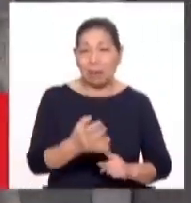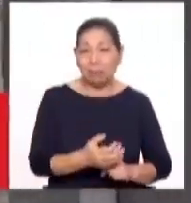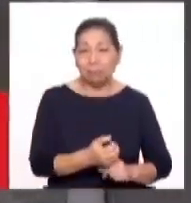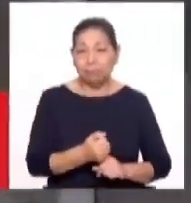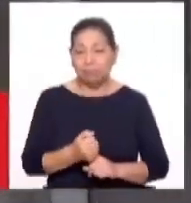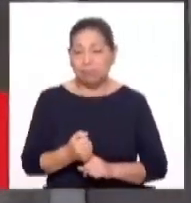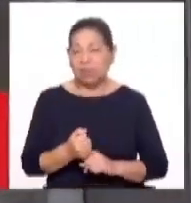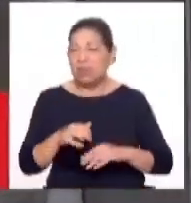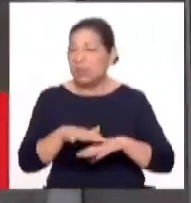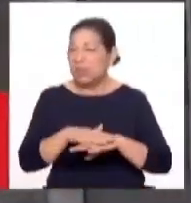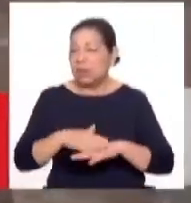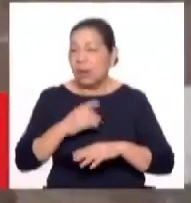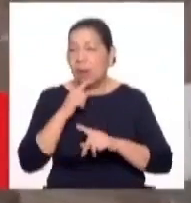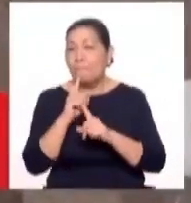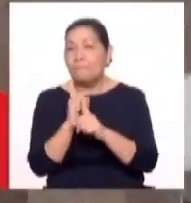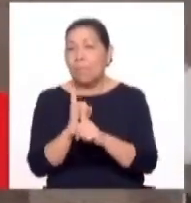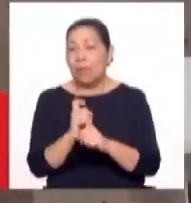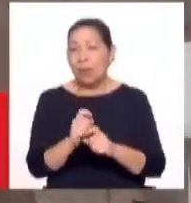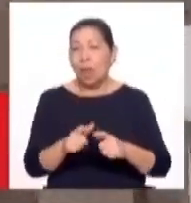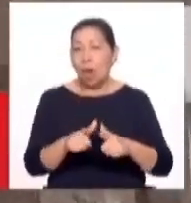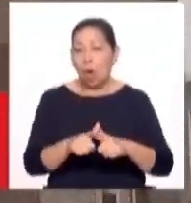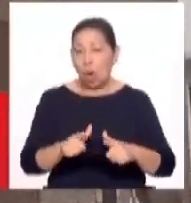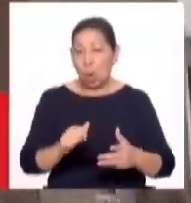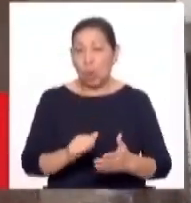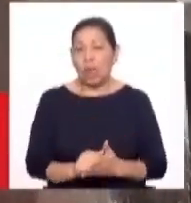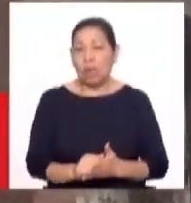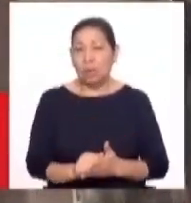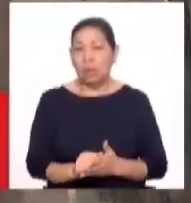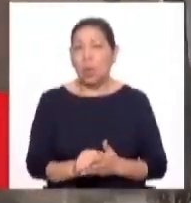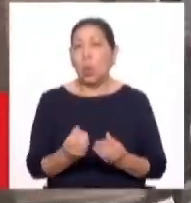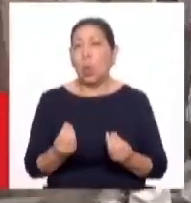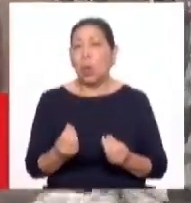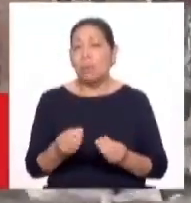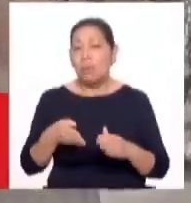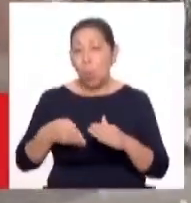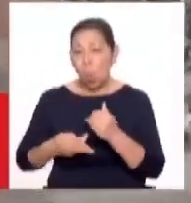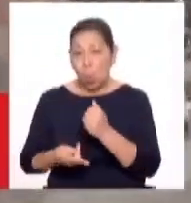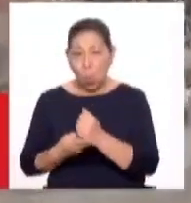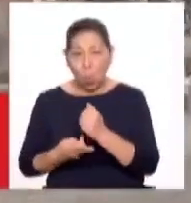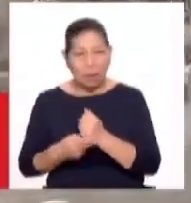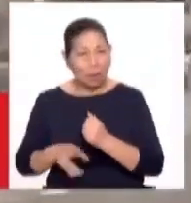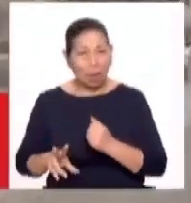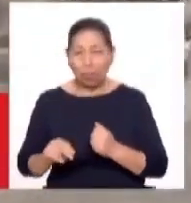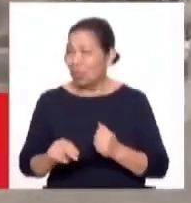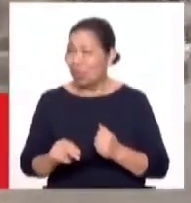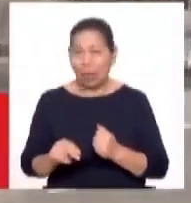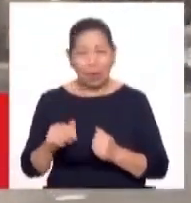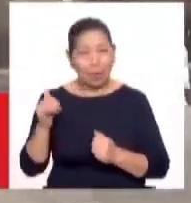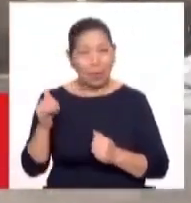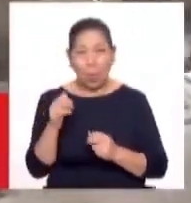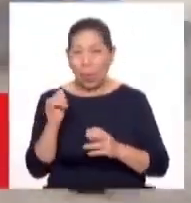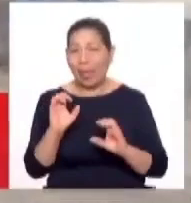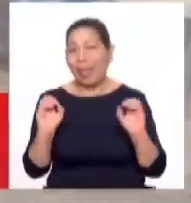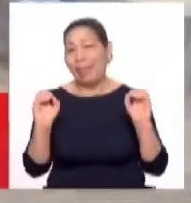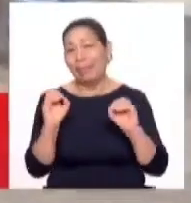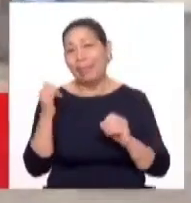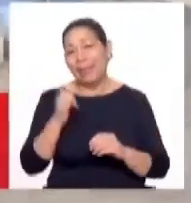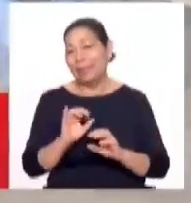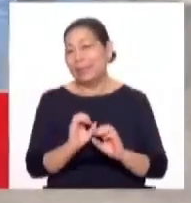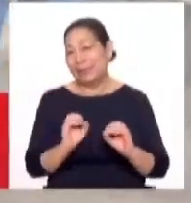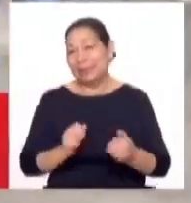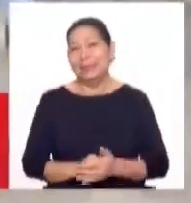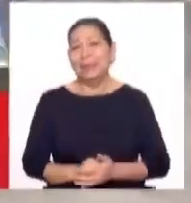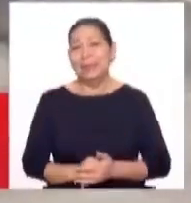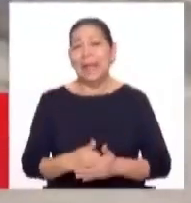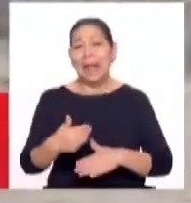sí se han llegado a producir a nivel nacional y en Lima en el primer semestre de este 2023 solo en la capital se registraron un